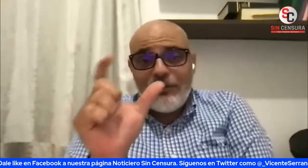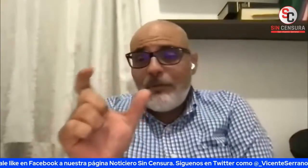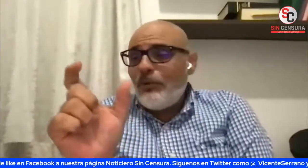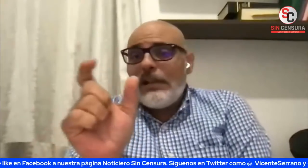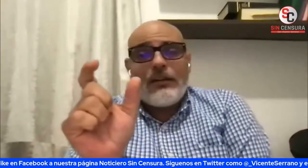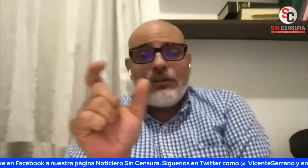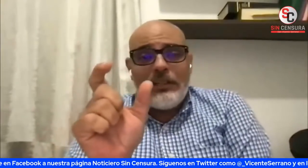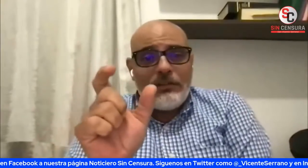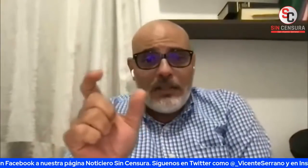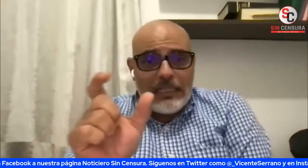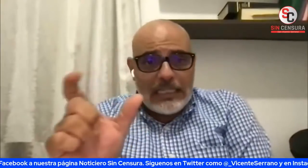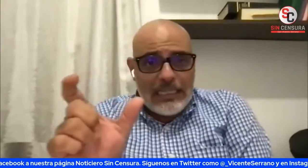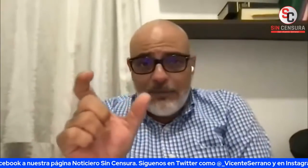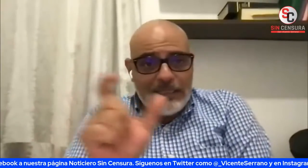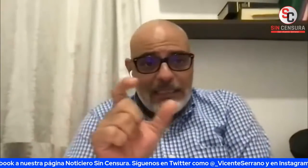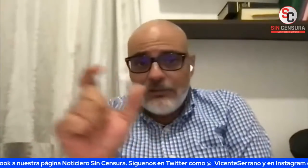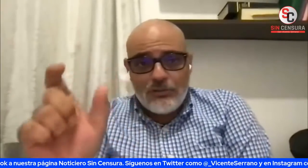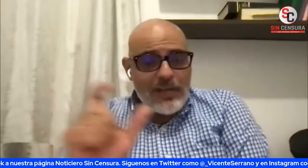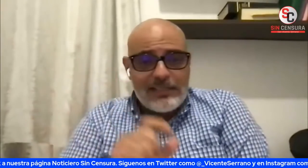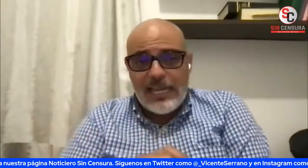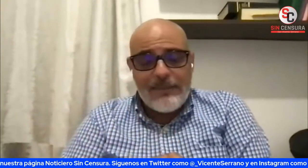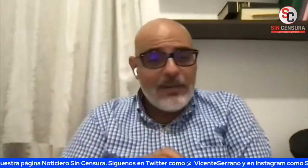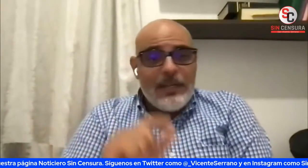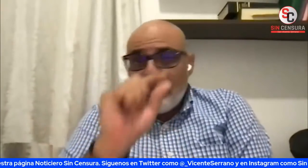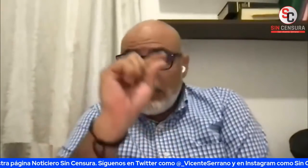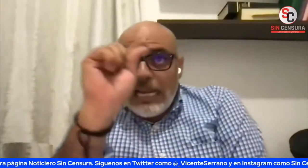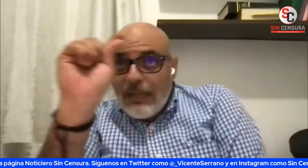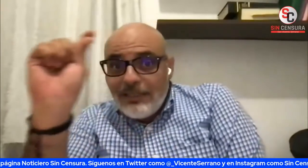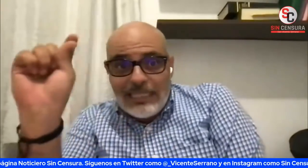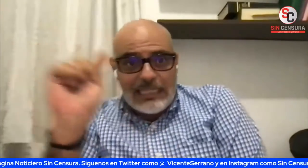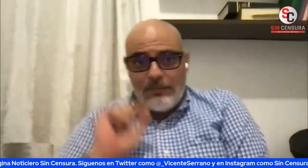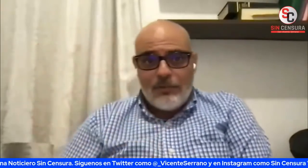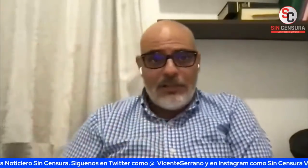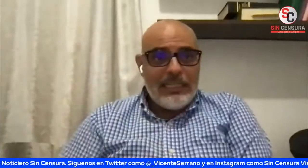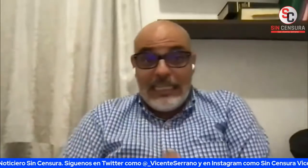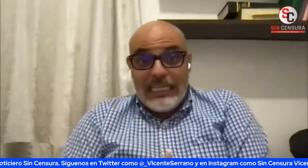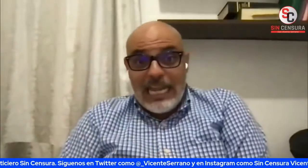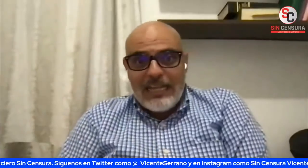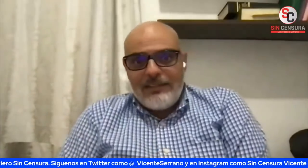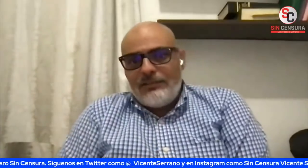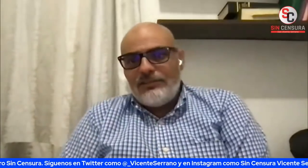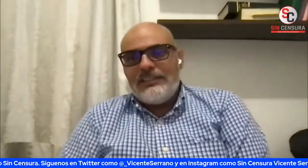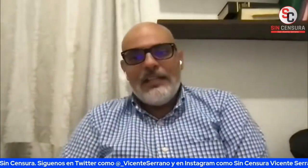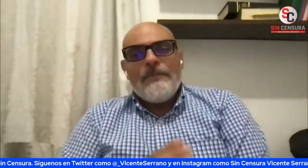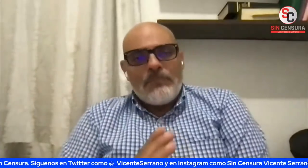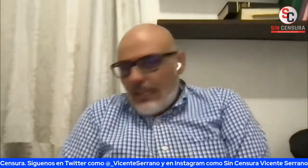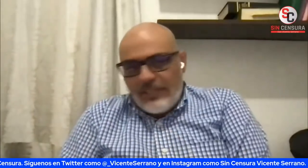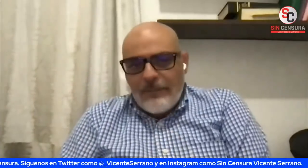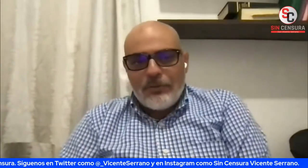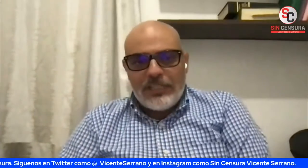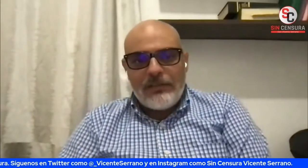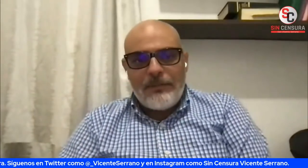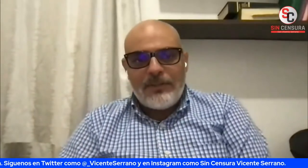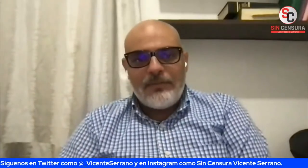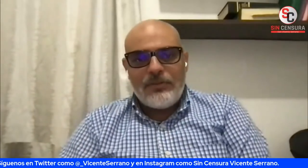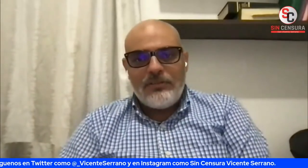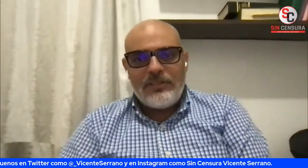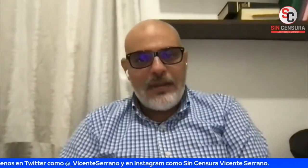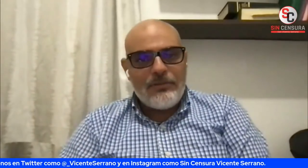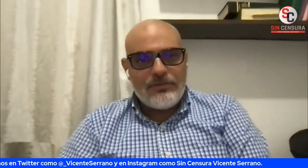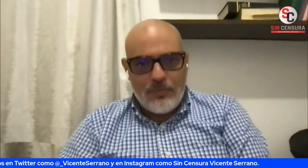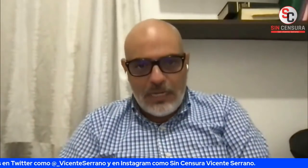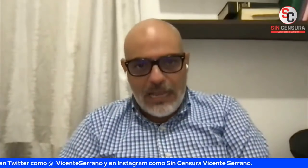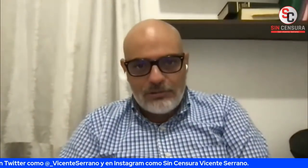se informa por el recortito que le mandan en su WhatsApp, por la Claro. cabeza que le ponen y ya. Entonces, están apostando a la